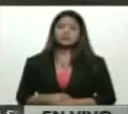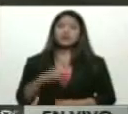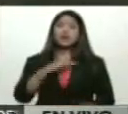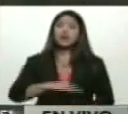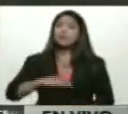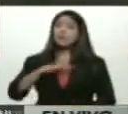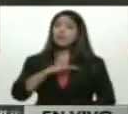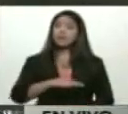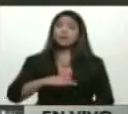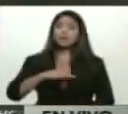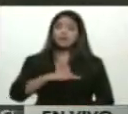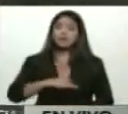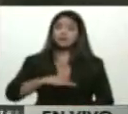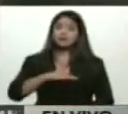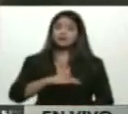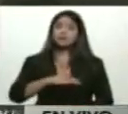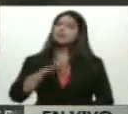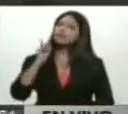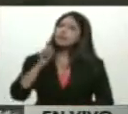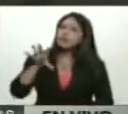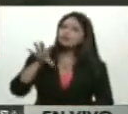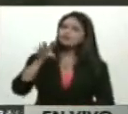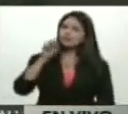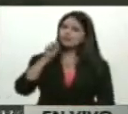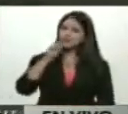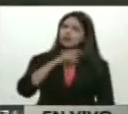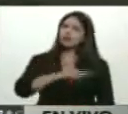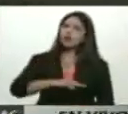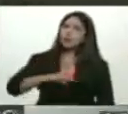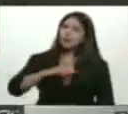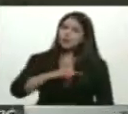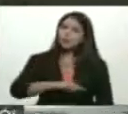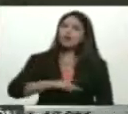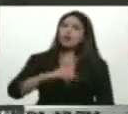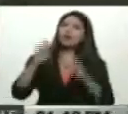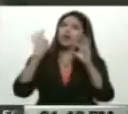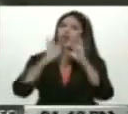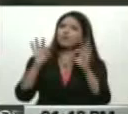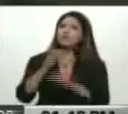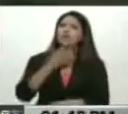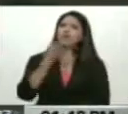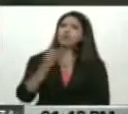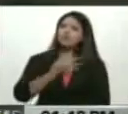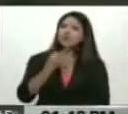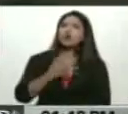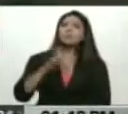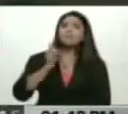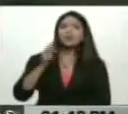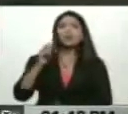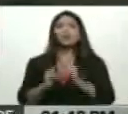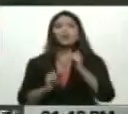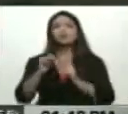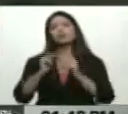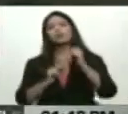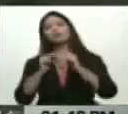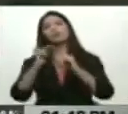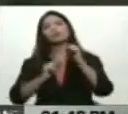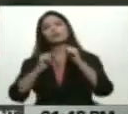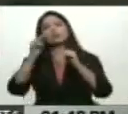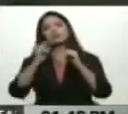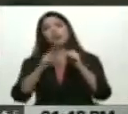moral de una república entendiendo que era la moral la dimensión verdadera para construir una